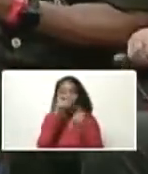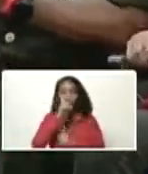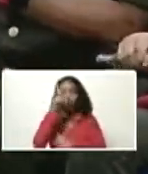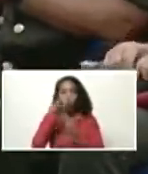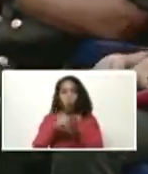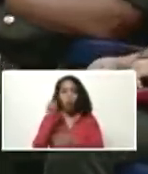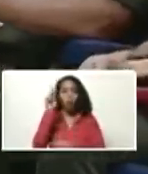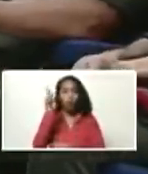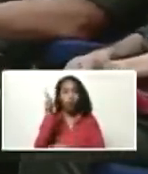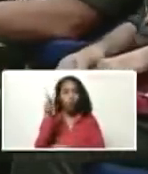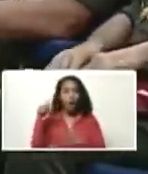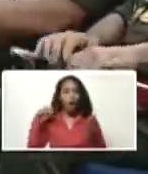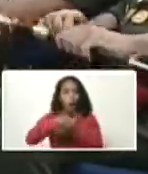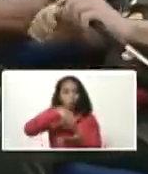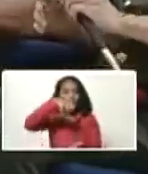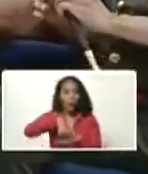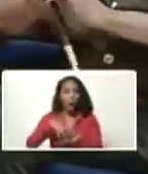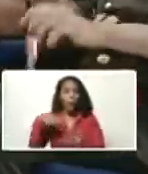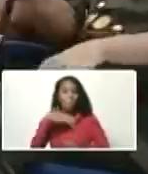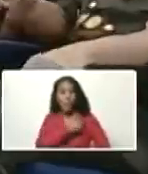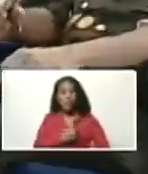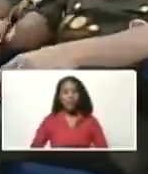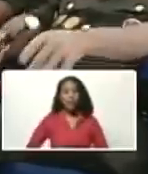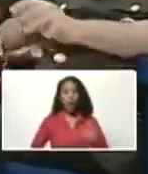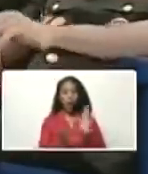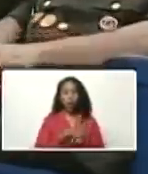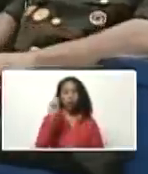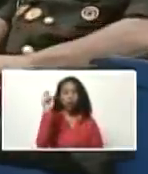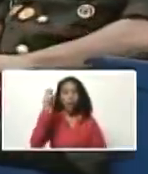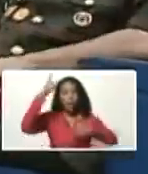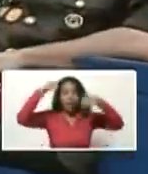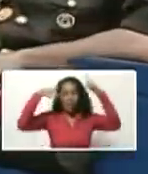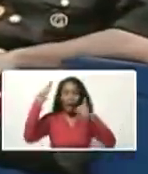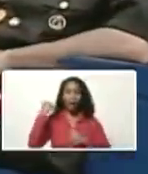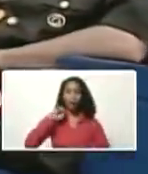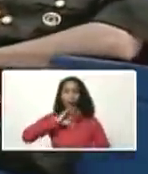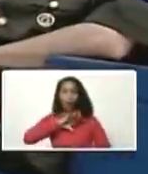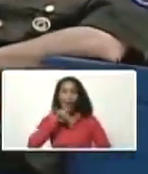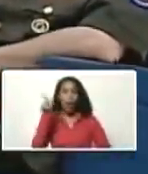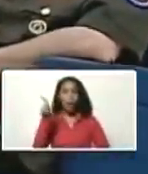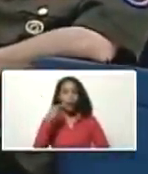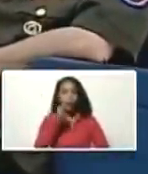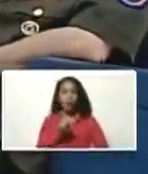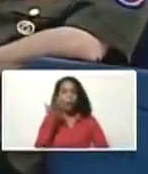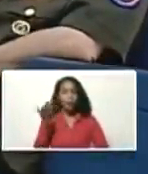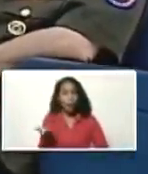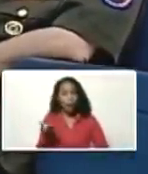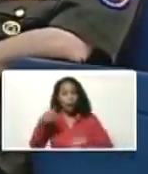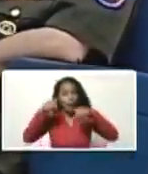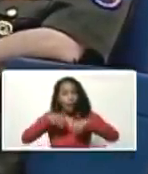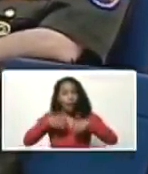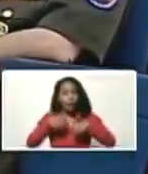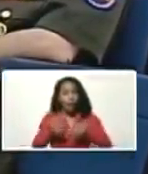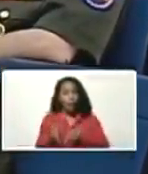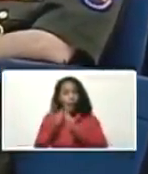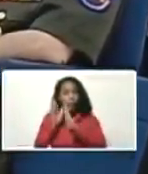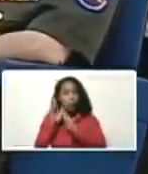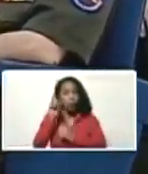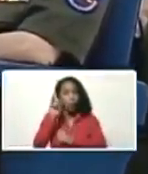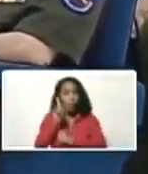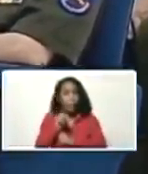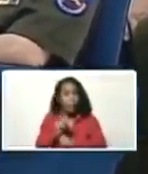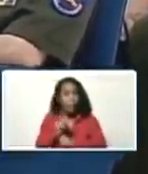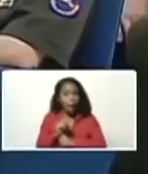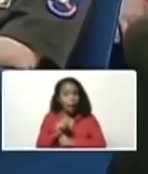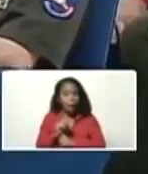el golpe de Estado al presidente constitucional Hugo Chávez Frías. Decía que desde estas instalaciones también